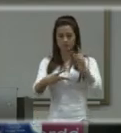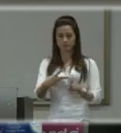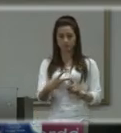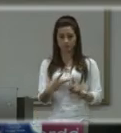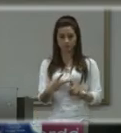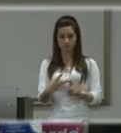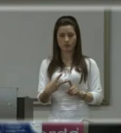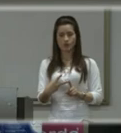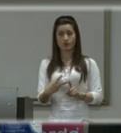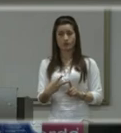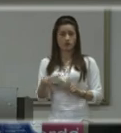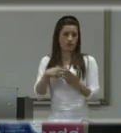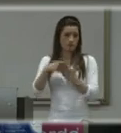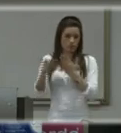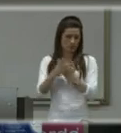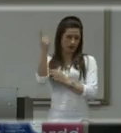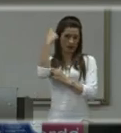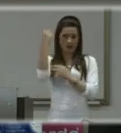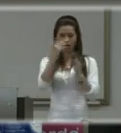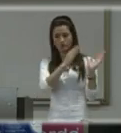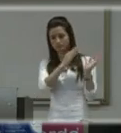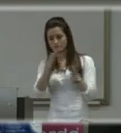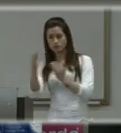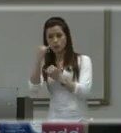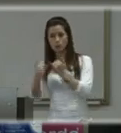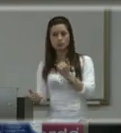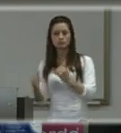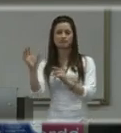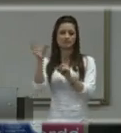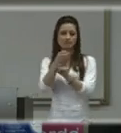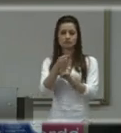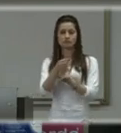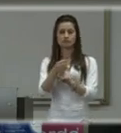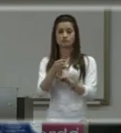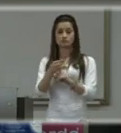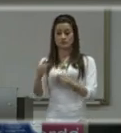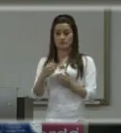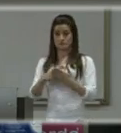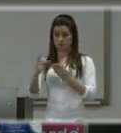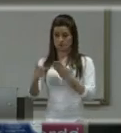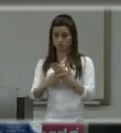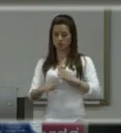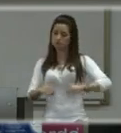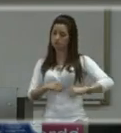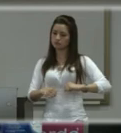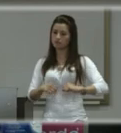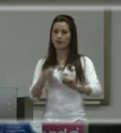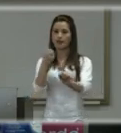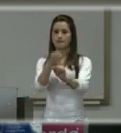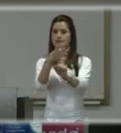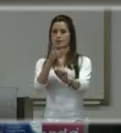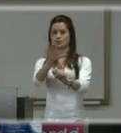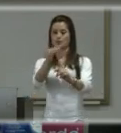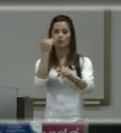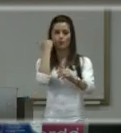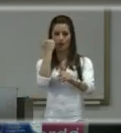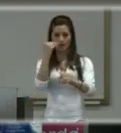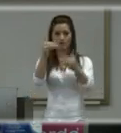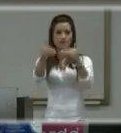de lo que pudimos ver durante todo el proyecto es que hay un impacto diferenciado mucho mayor sobre mujeres con